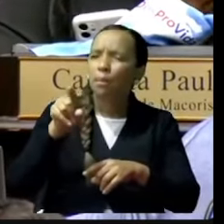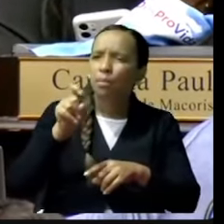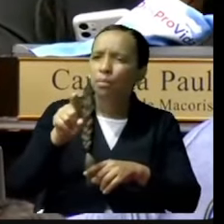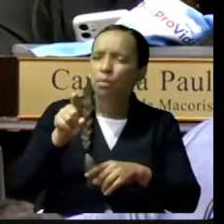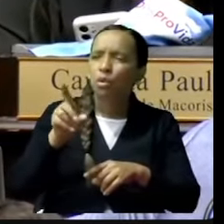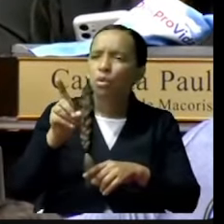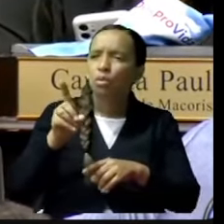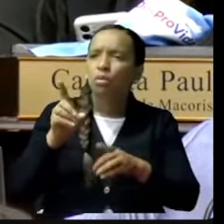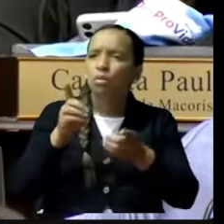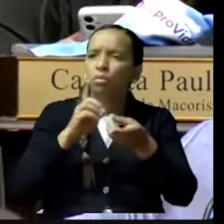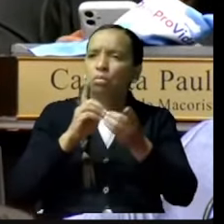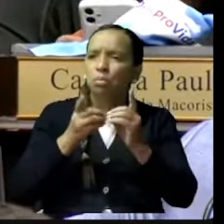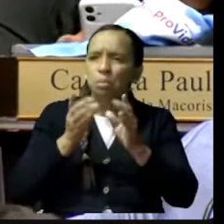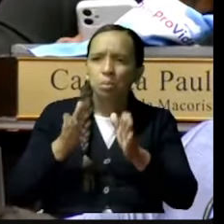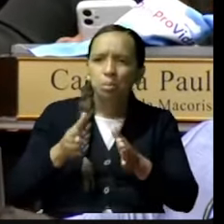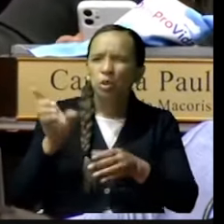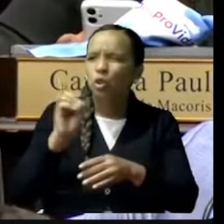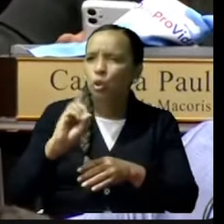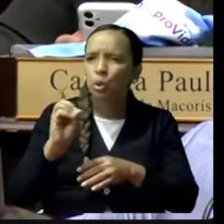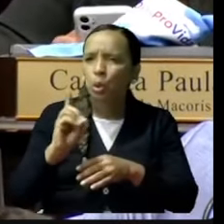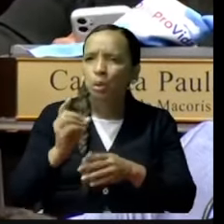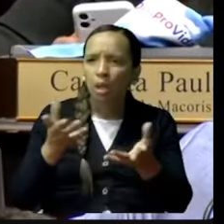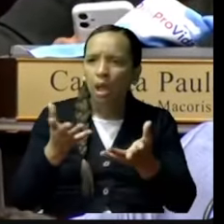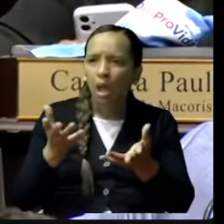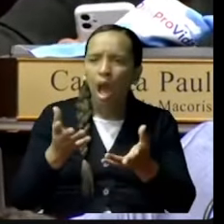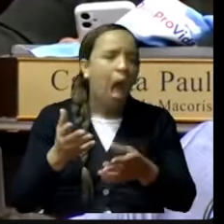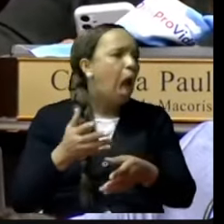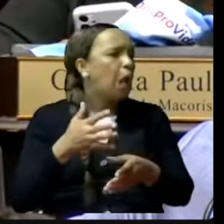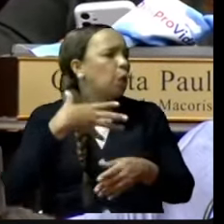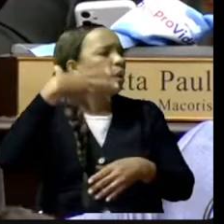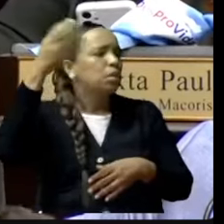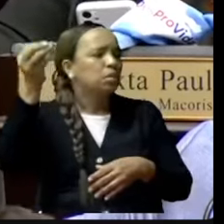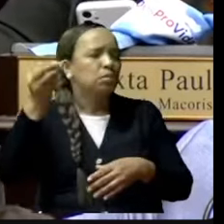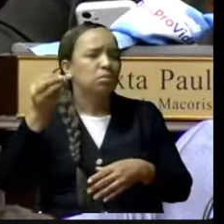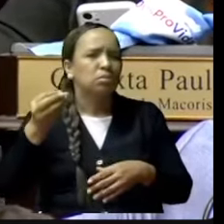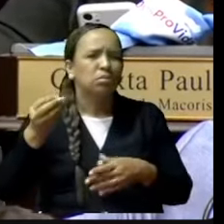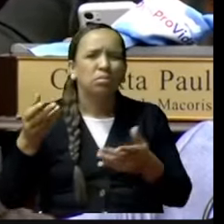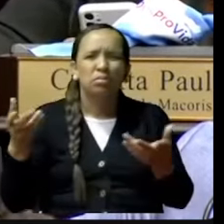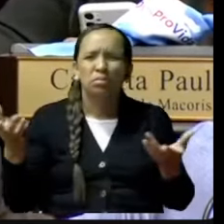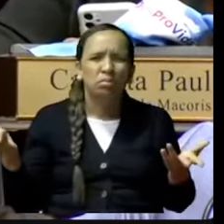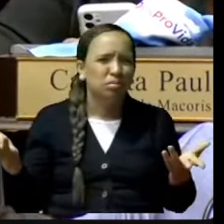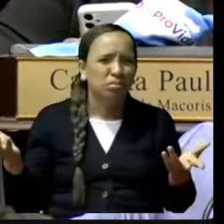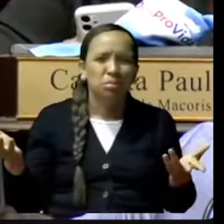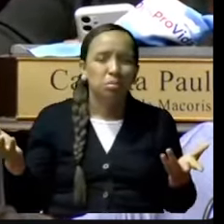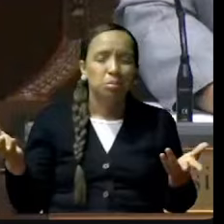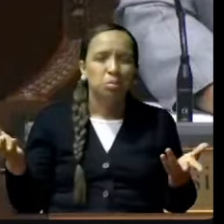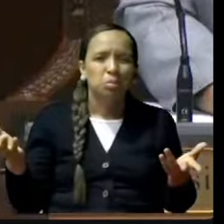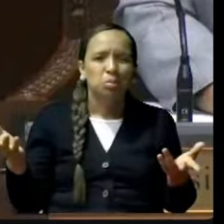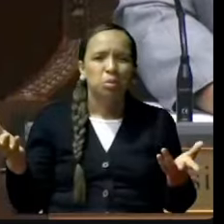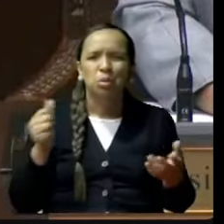maestro, no hay que aprobar otra ley para eso. Gracias.